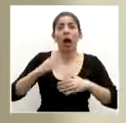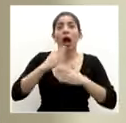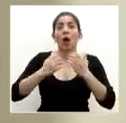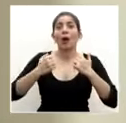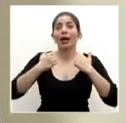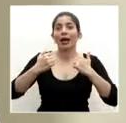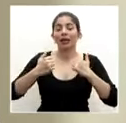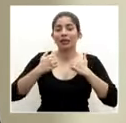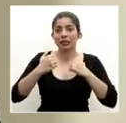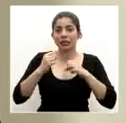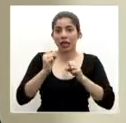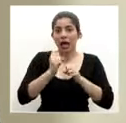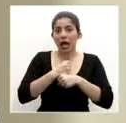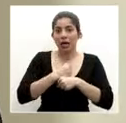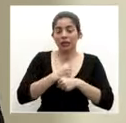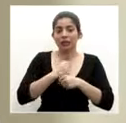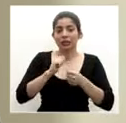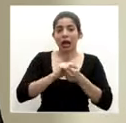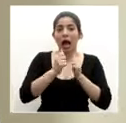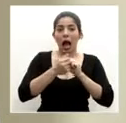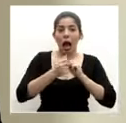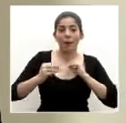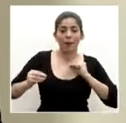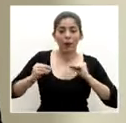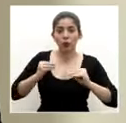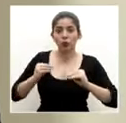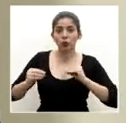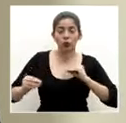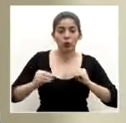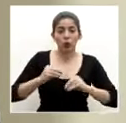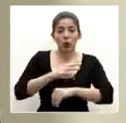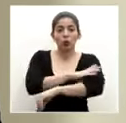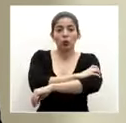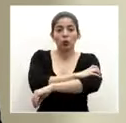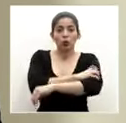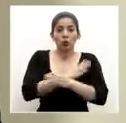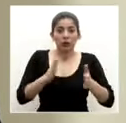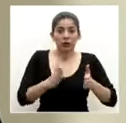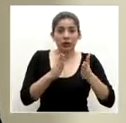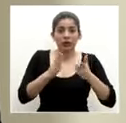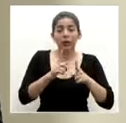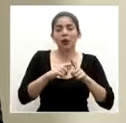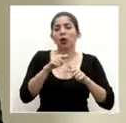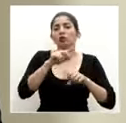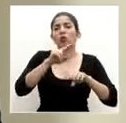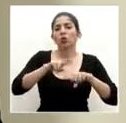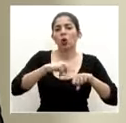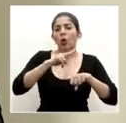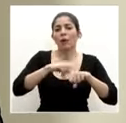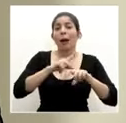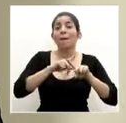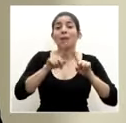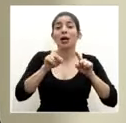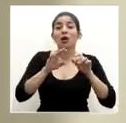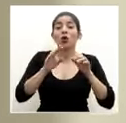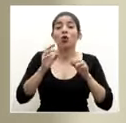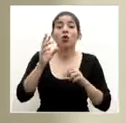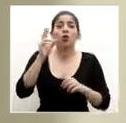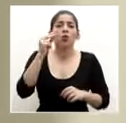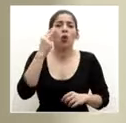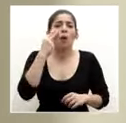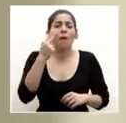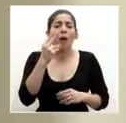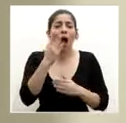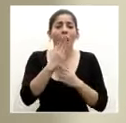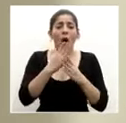ejercicios que se pueden hacer en los de cambios de postura, ¿verdad?, de tratar de que el músculo no se atrofie, y eso es usual, pero no hemos notado algún tipo